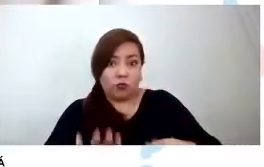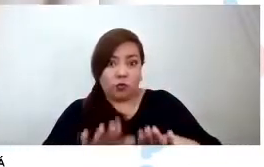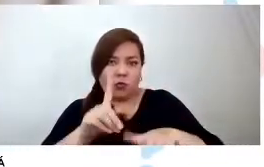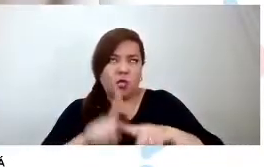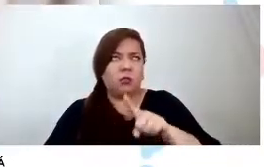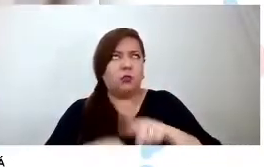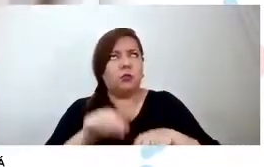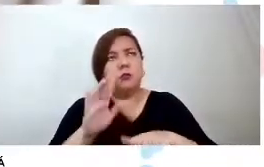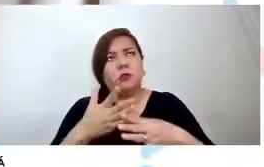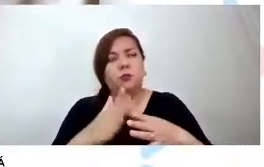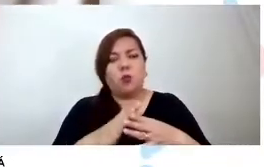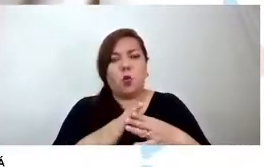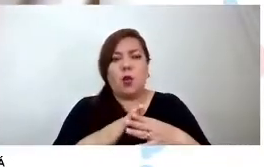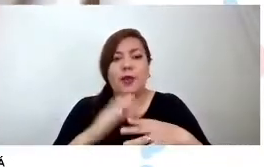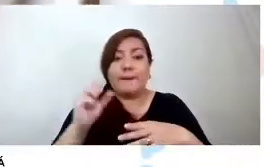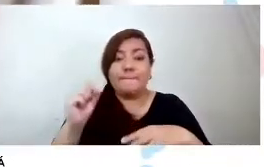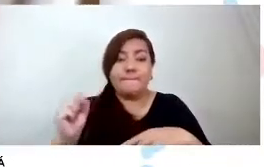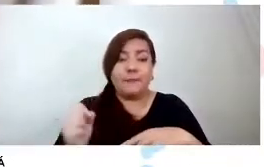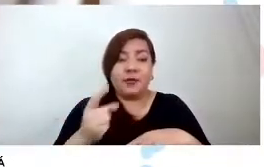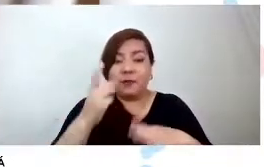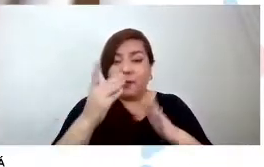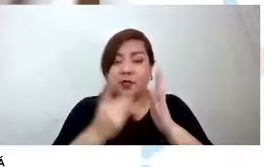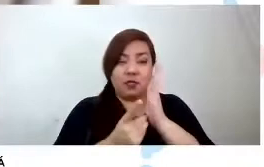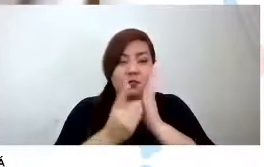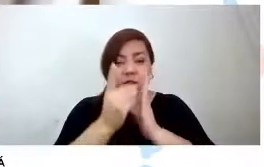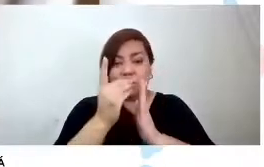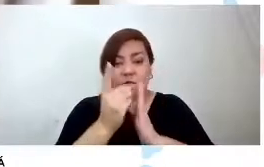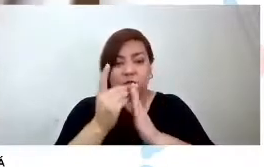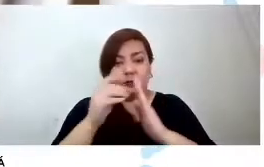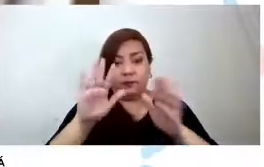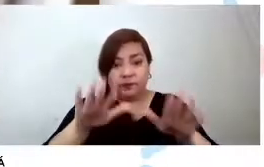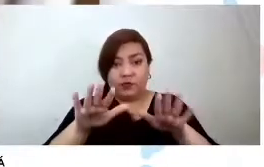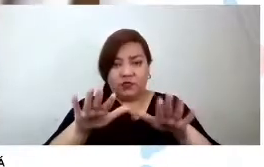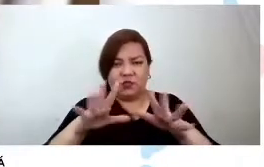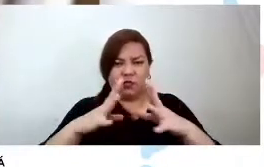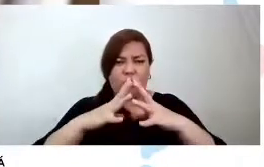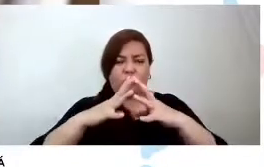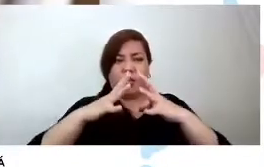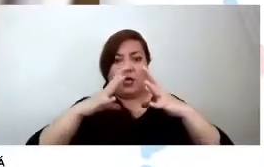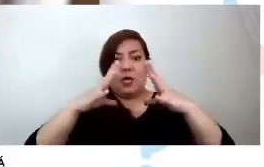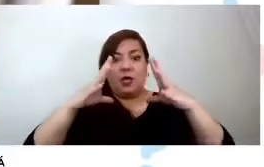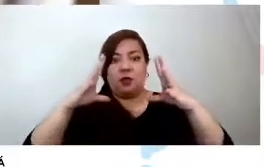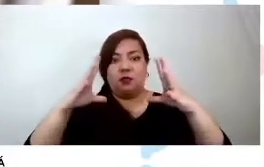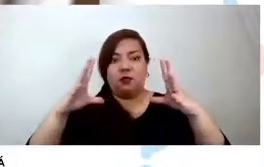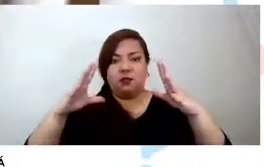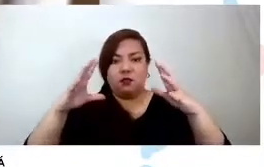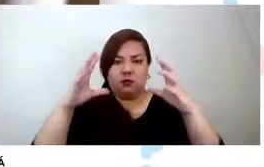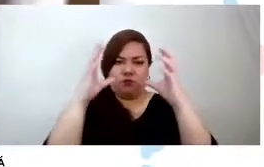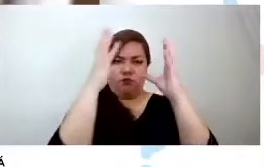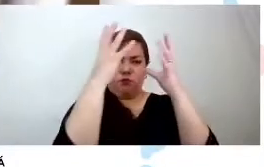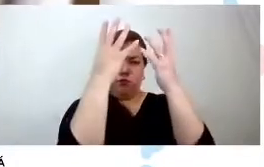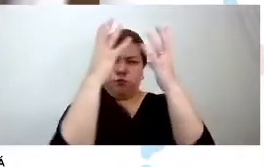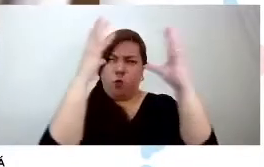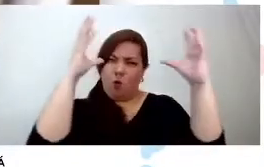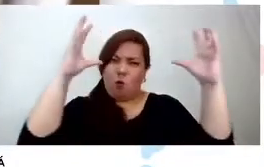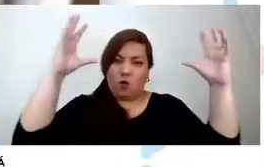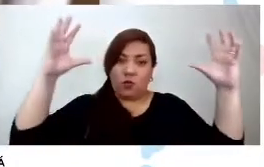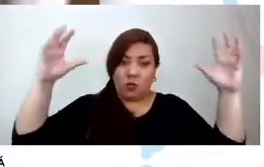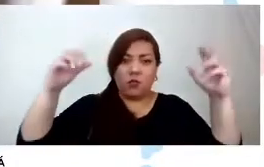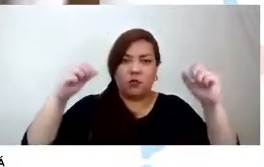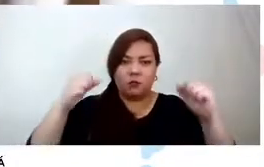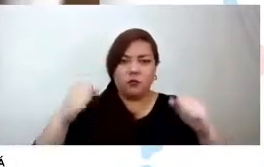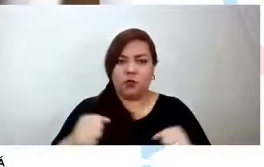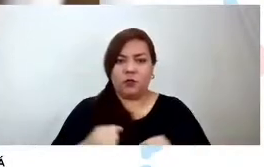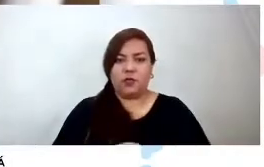en el primer desarrollo de estos grandes bosques, por decirlo de alguna manera, en